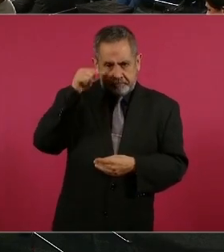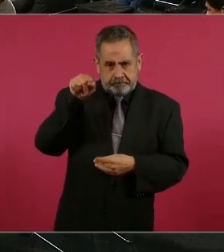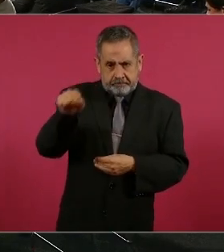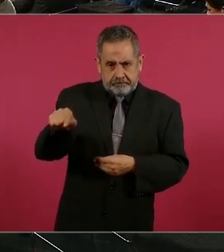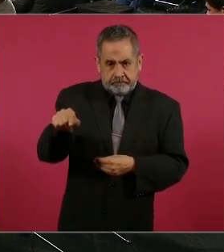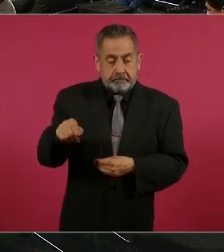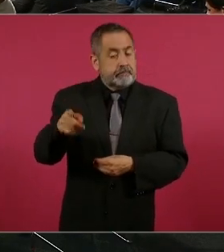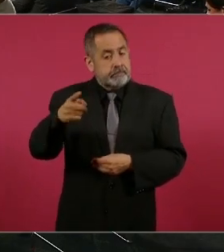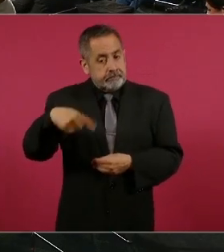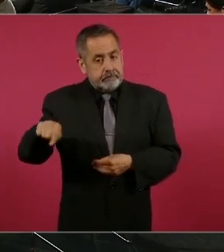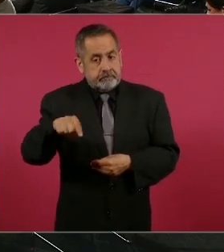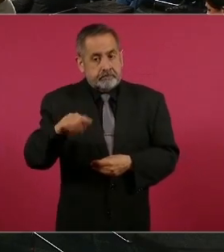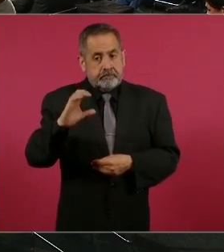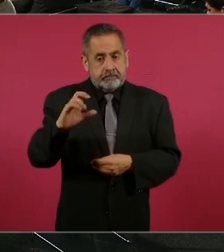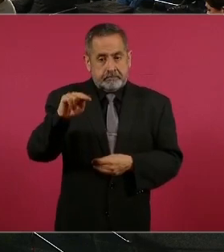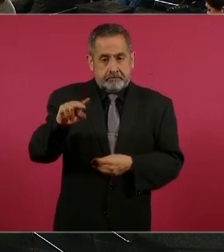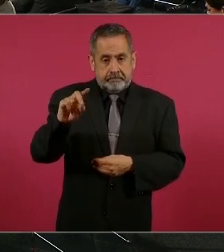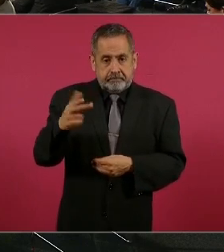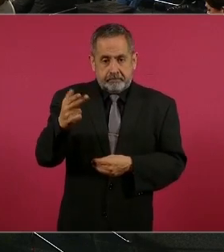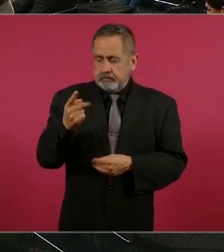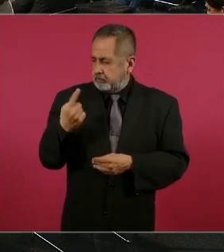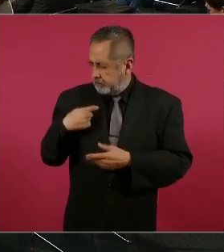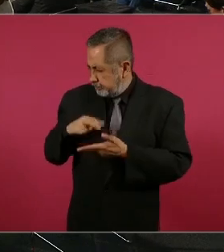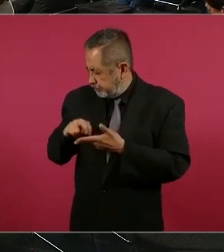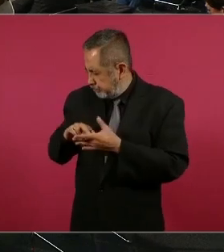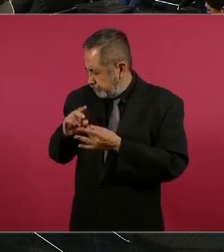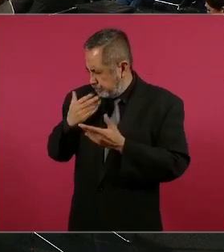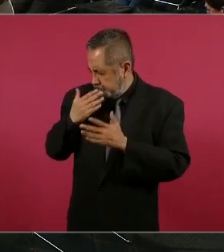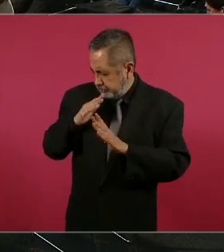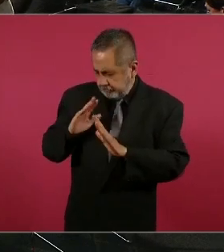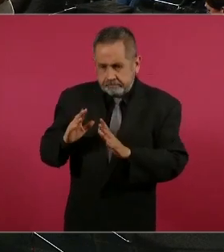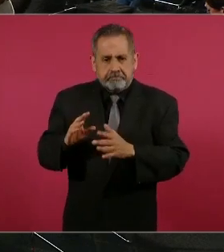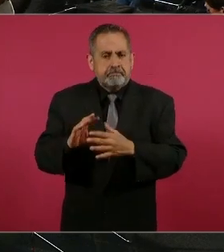Derechos Humanos, tú me corriges, sí.